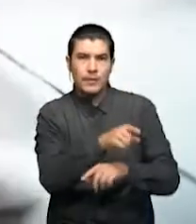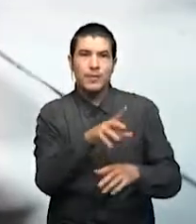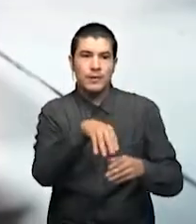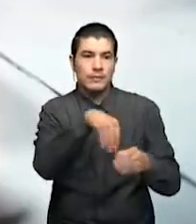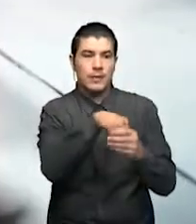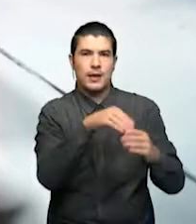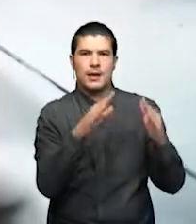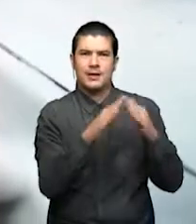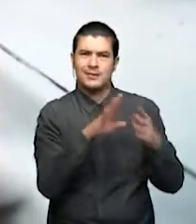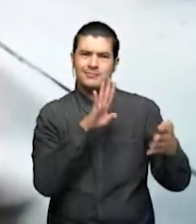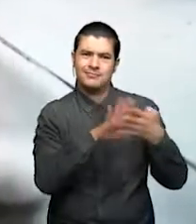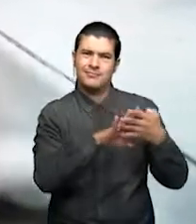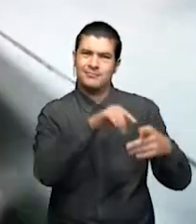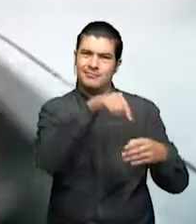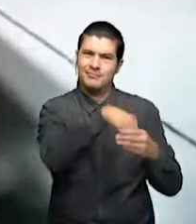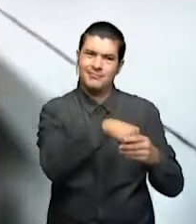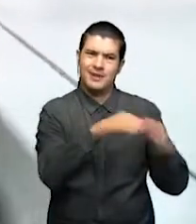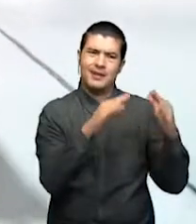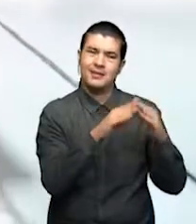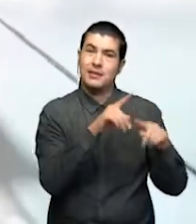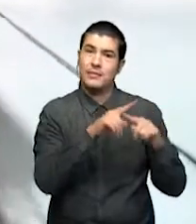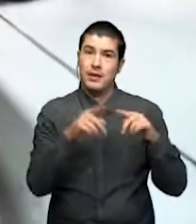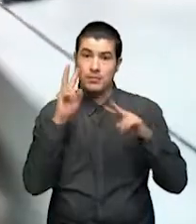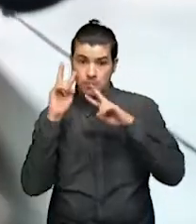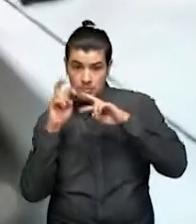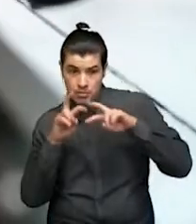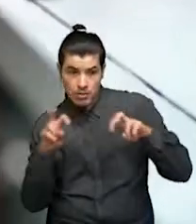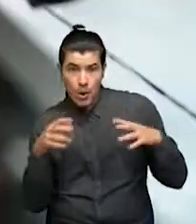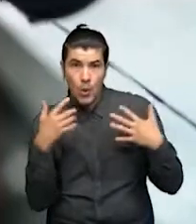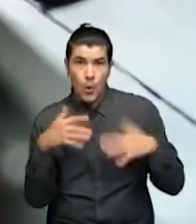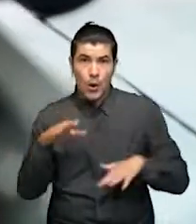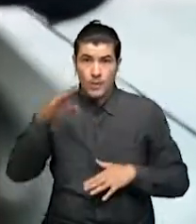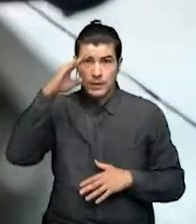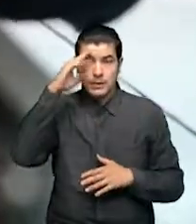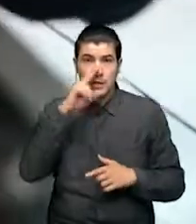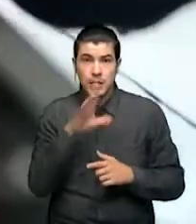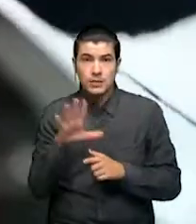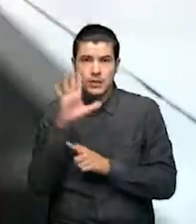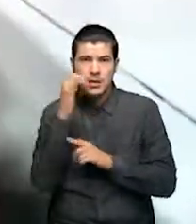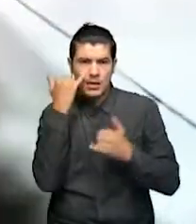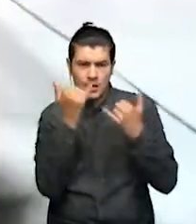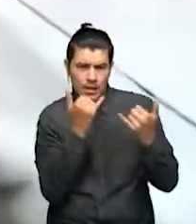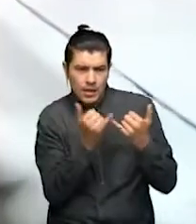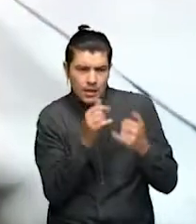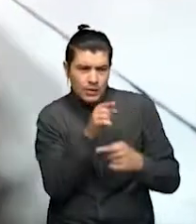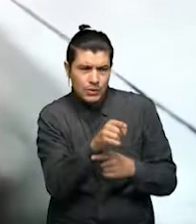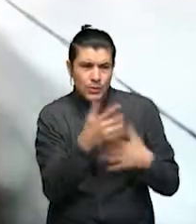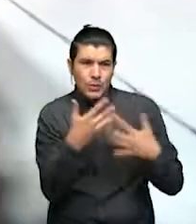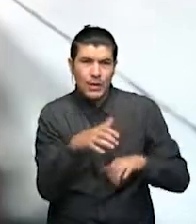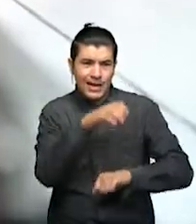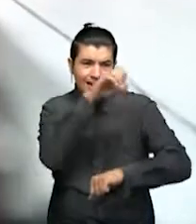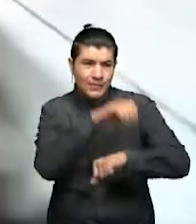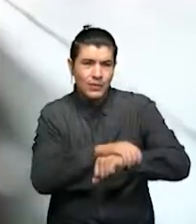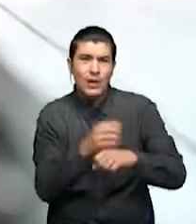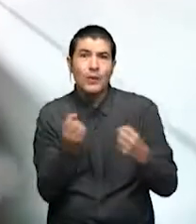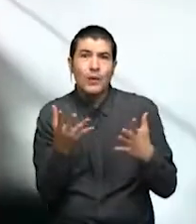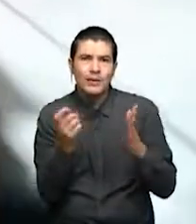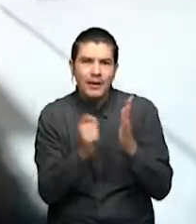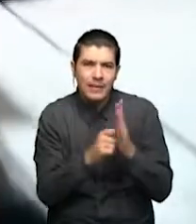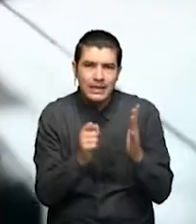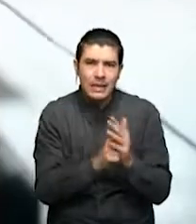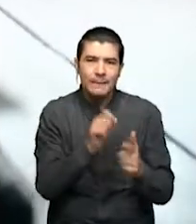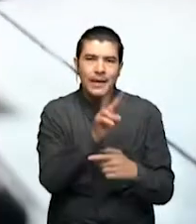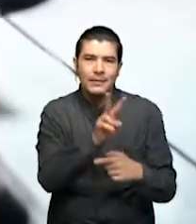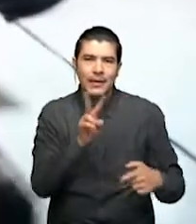domiciliaria sin embargo tras verificar sus antecedentes las autoridades identifican que esta sería la captura número 22 de